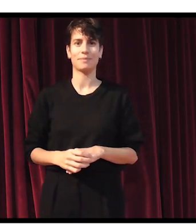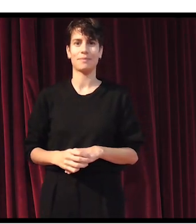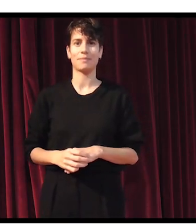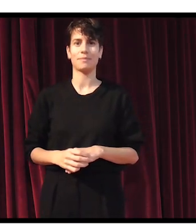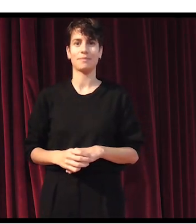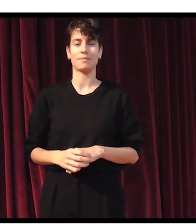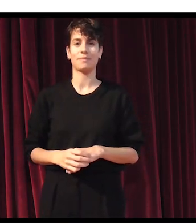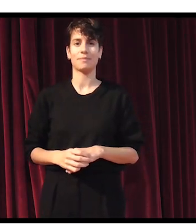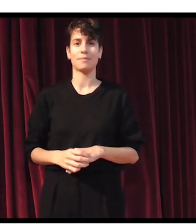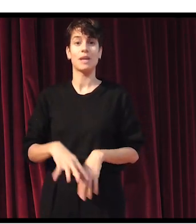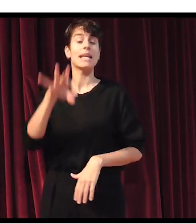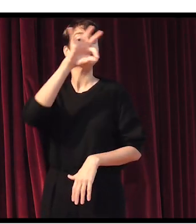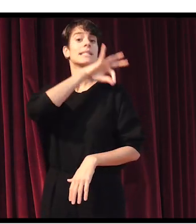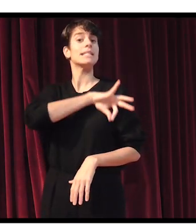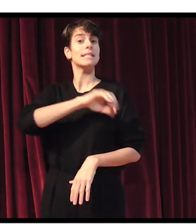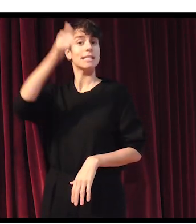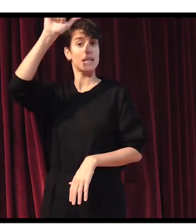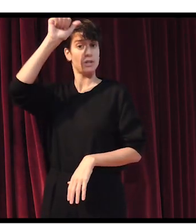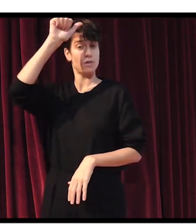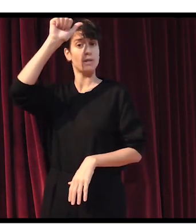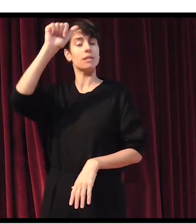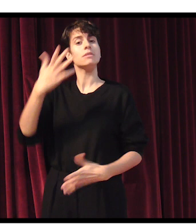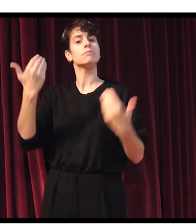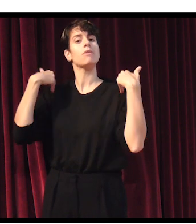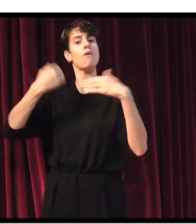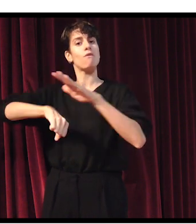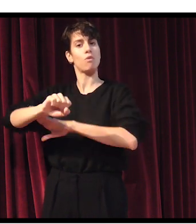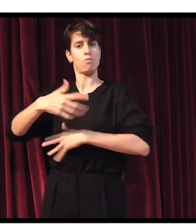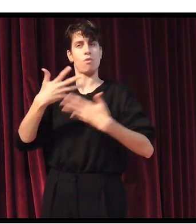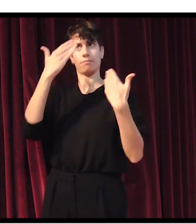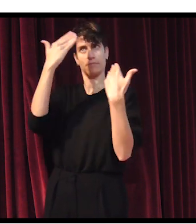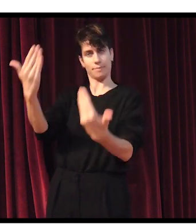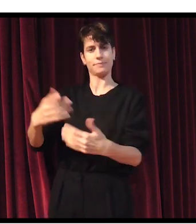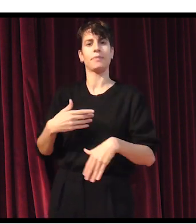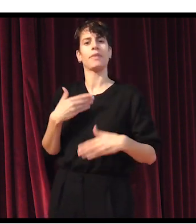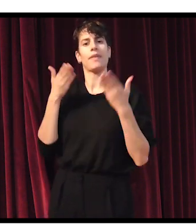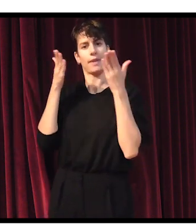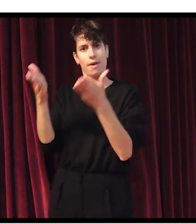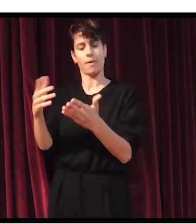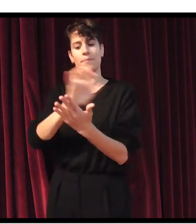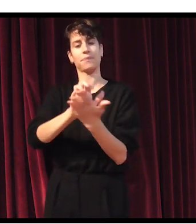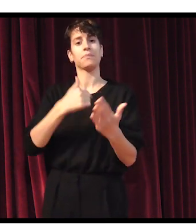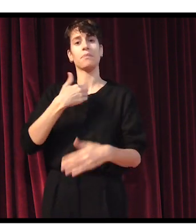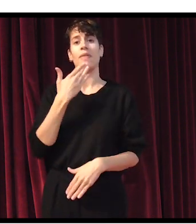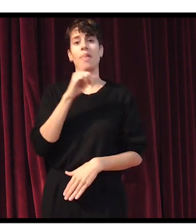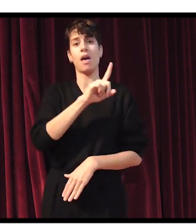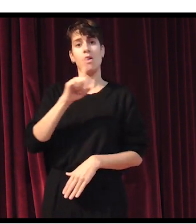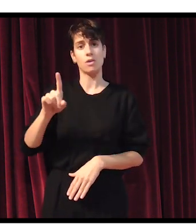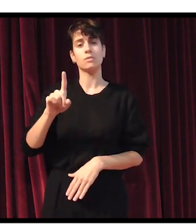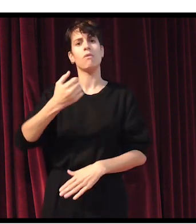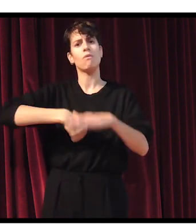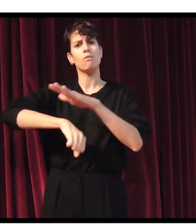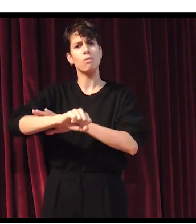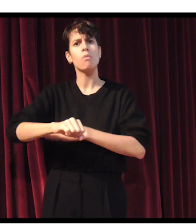Carta a los señores del fútbol. Soy un niño de 11 años que quiere jugar al fútbol. Llevo entrenando casi 2 años